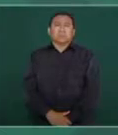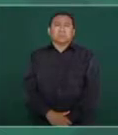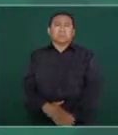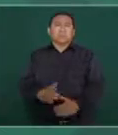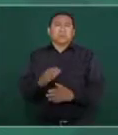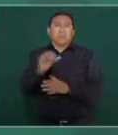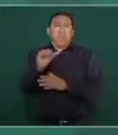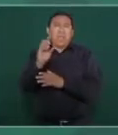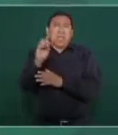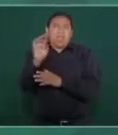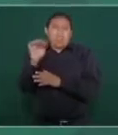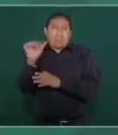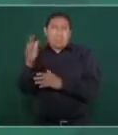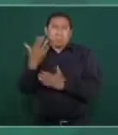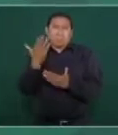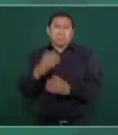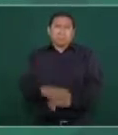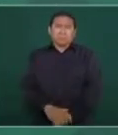Adán.